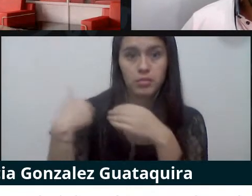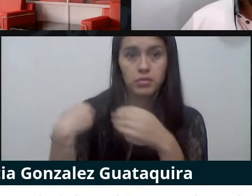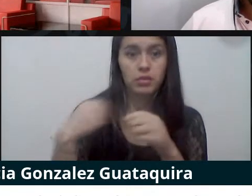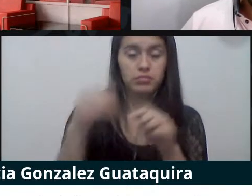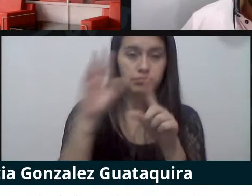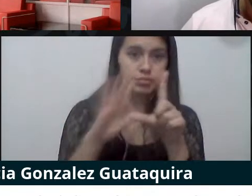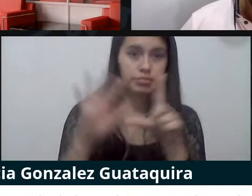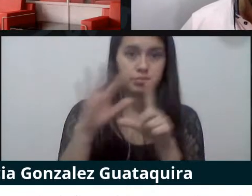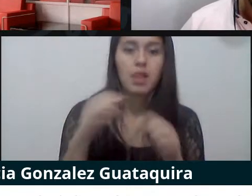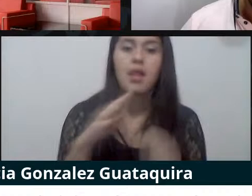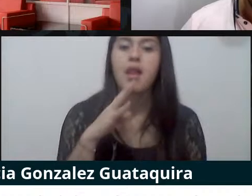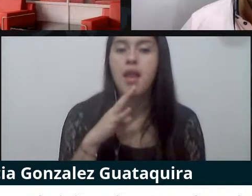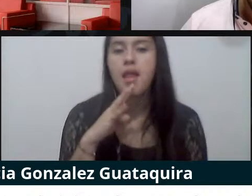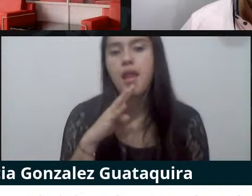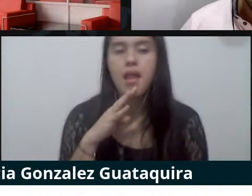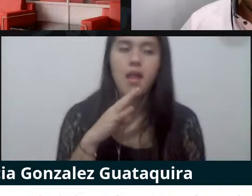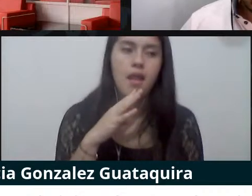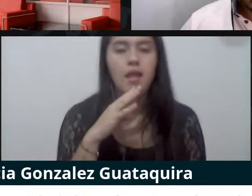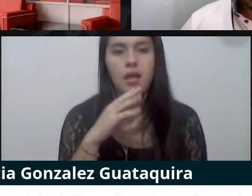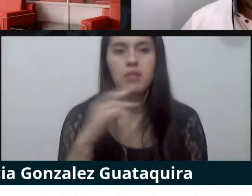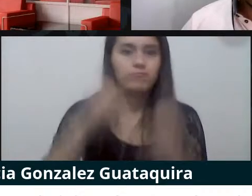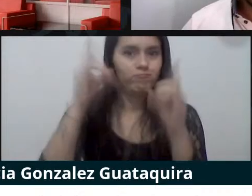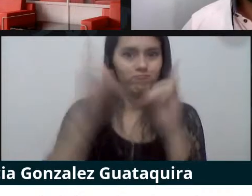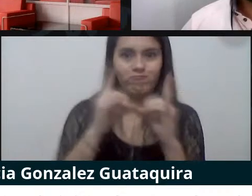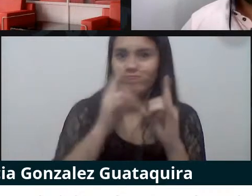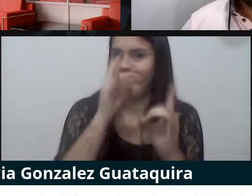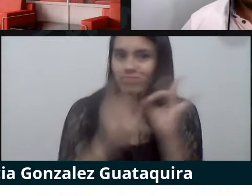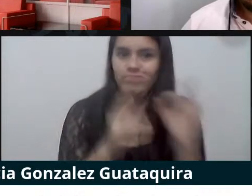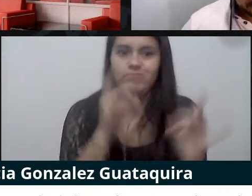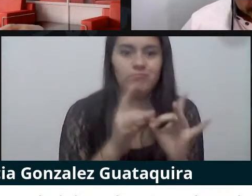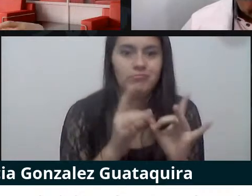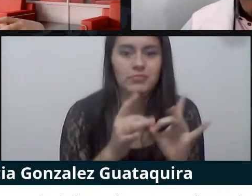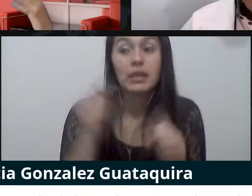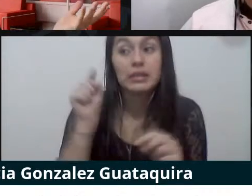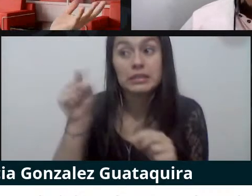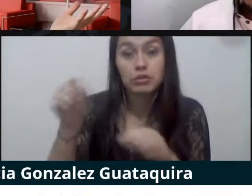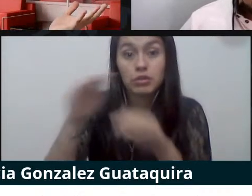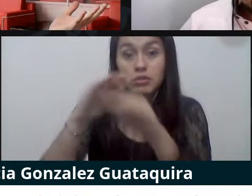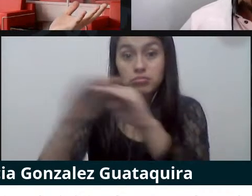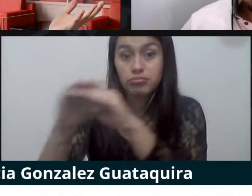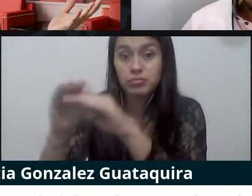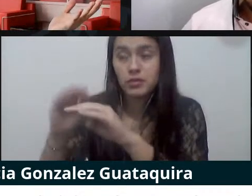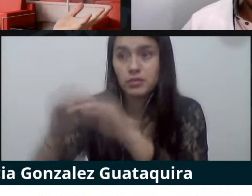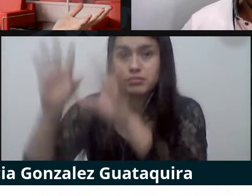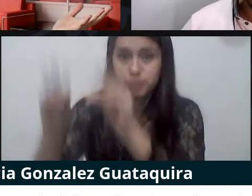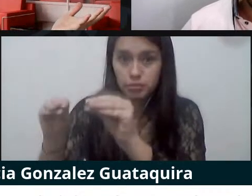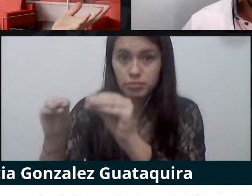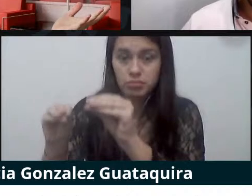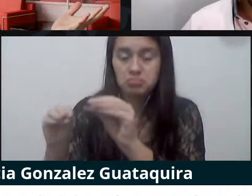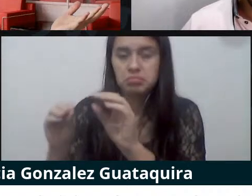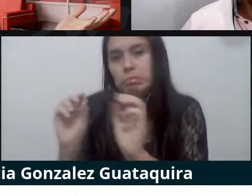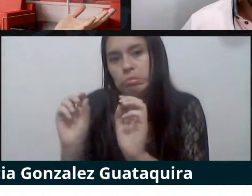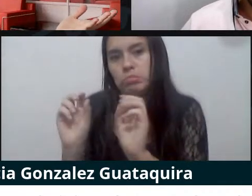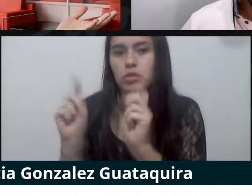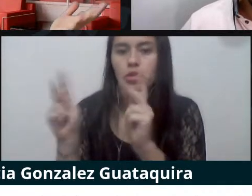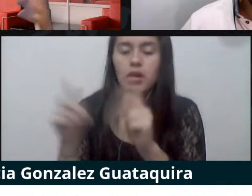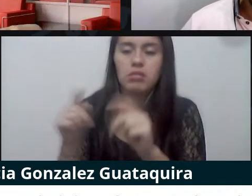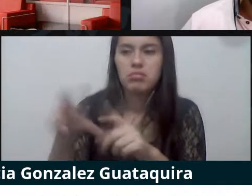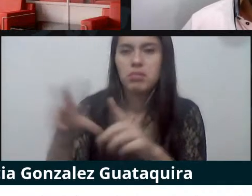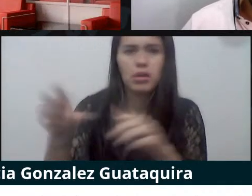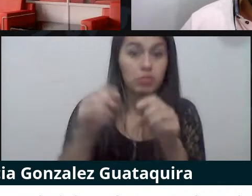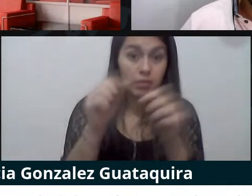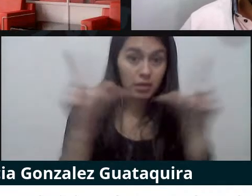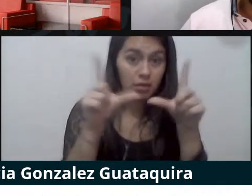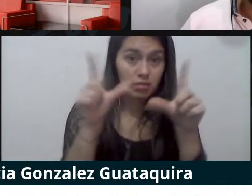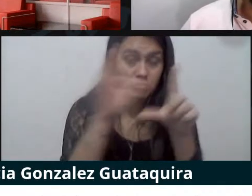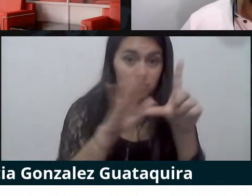estar hablando e interactuando tenga buena conexión a internet. Lo que recomienda la máquina, el programa de StreamYard y